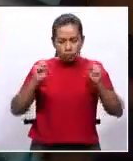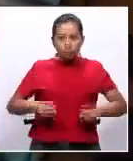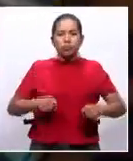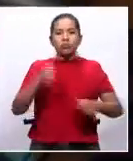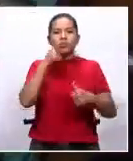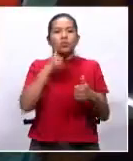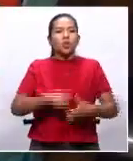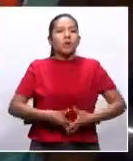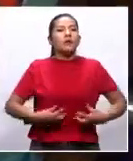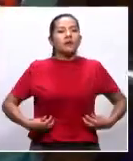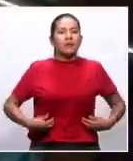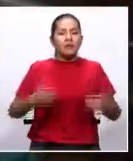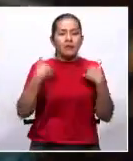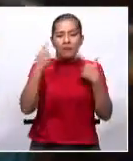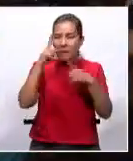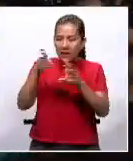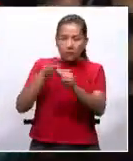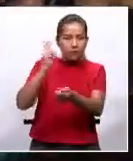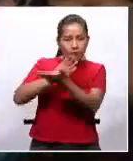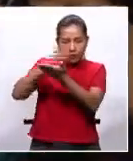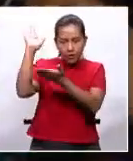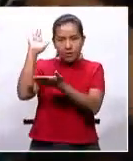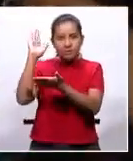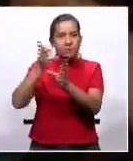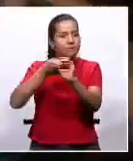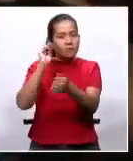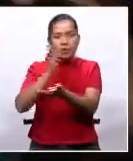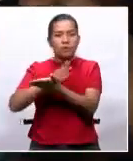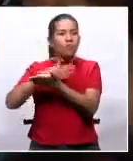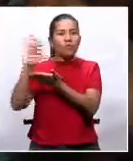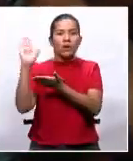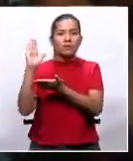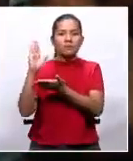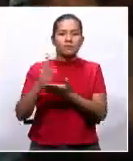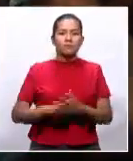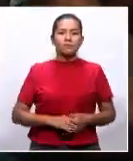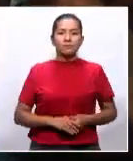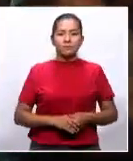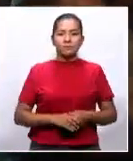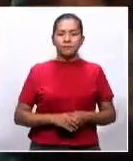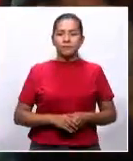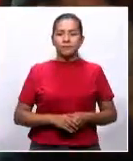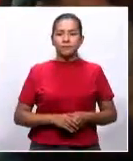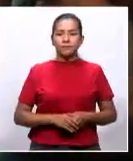decirle ¡renuncie! ¡Renuncie!